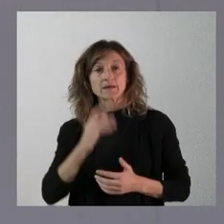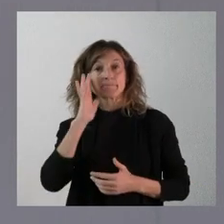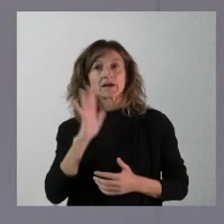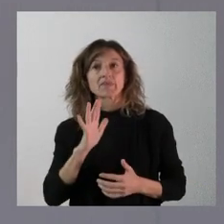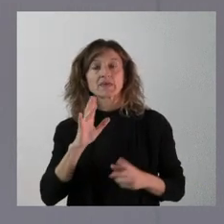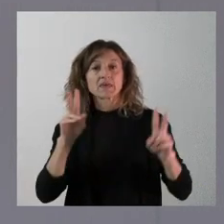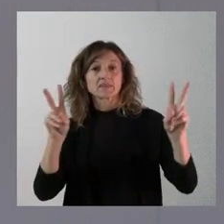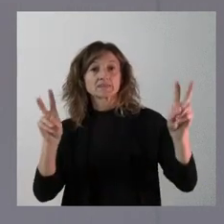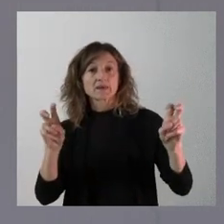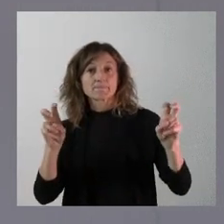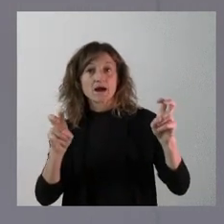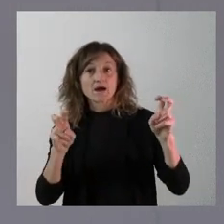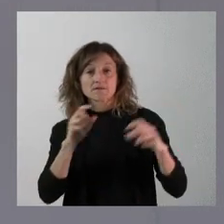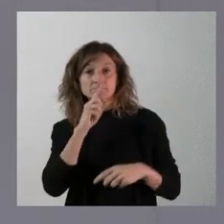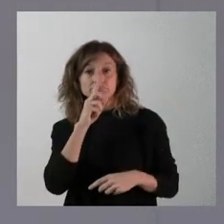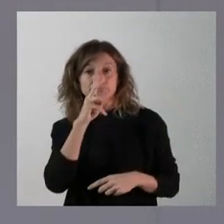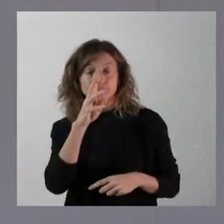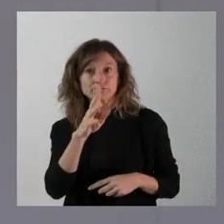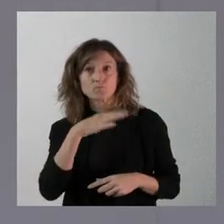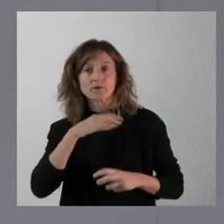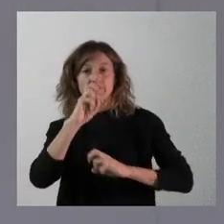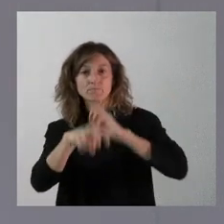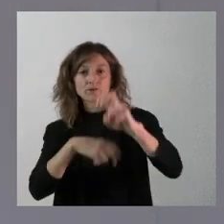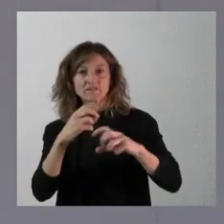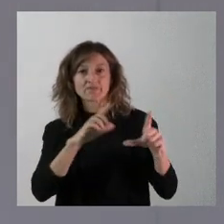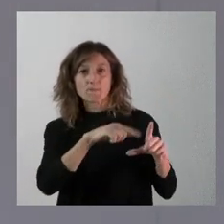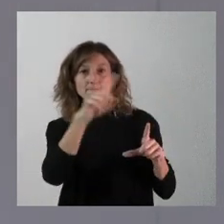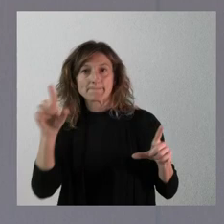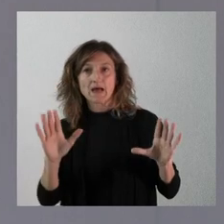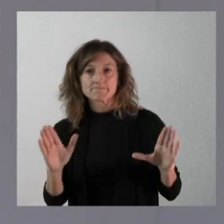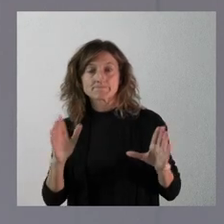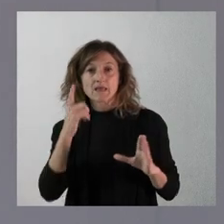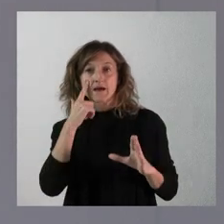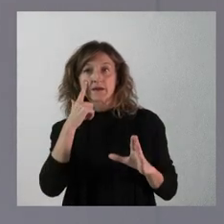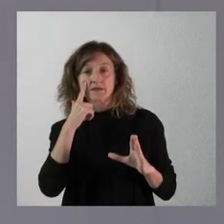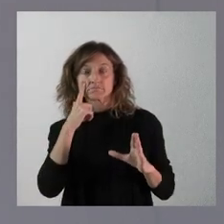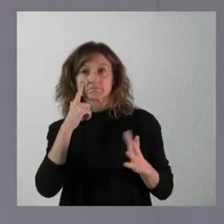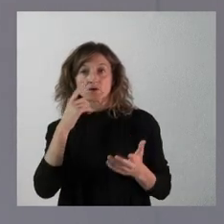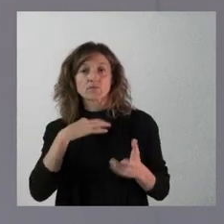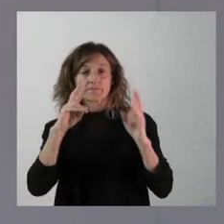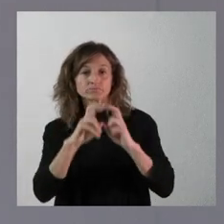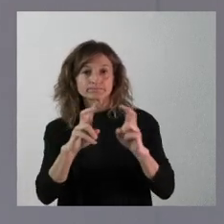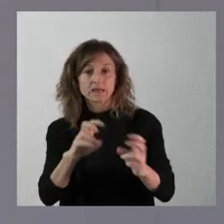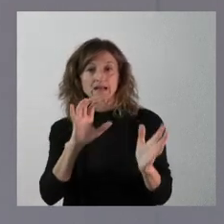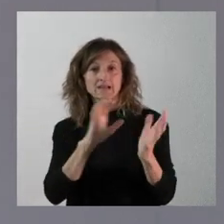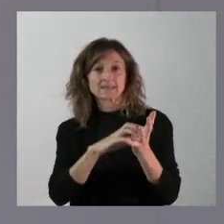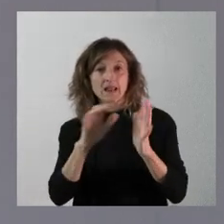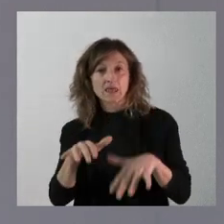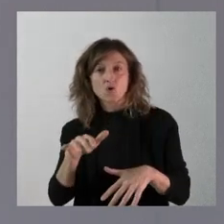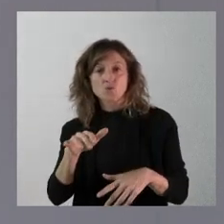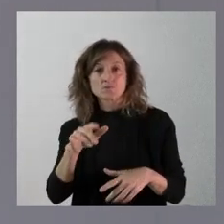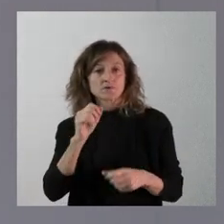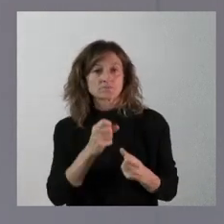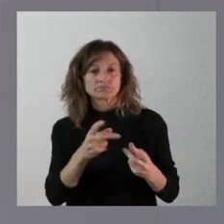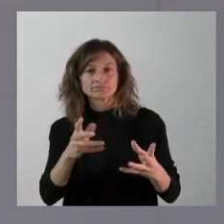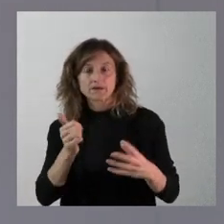dentro de algunos años de la posibilidad de modificación de ese mapa y que dentro de esa ventana la podríamos explorar y Castilla y león va a utilizar todos los mecanismos